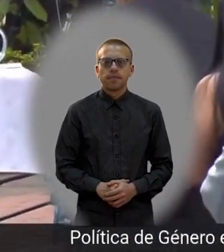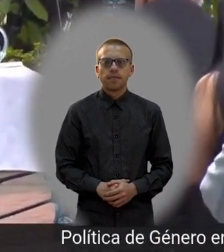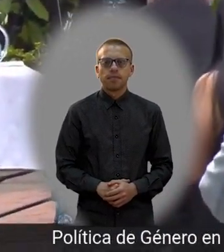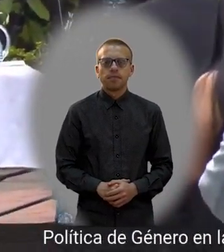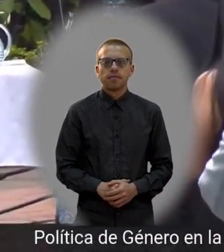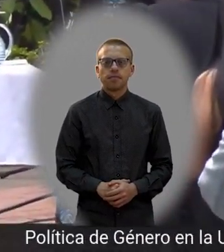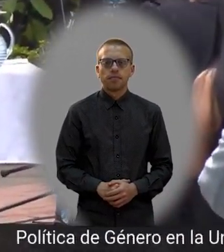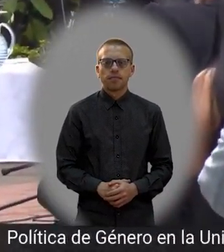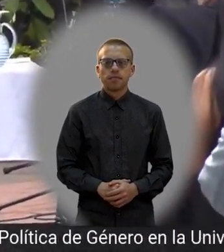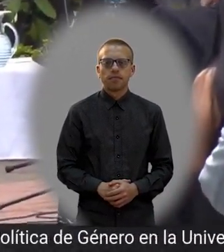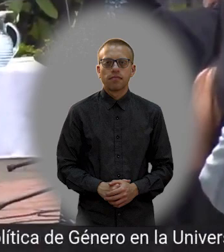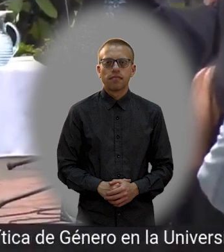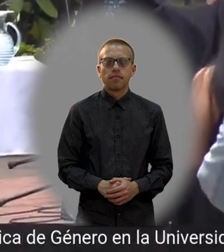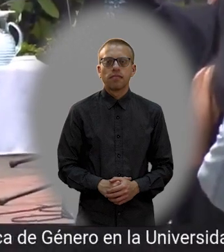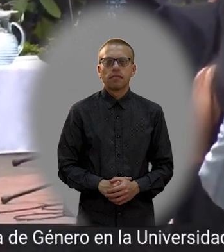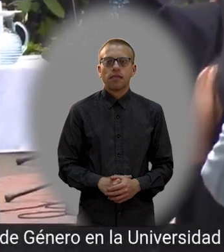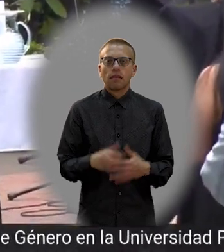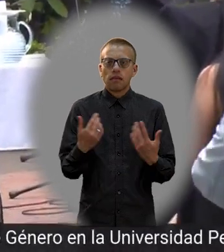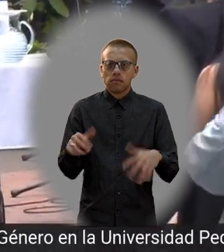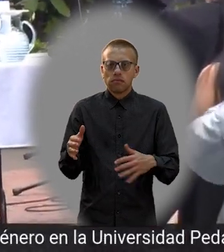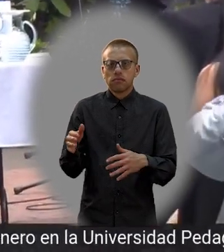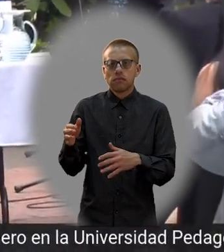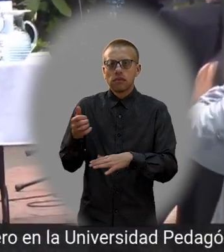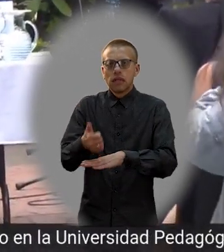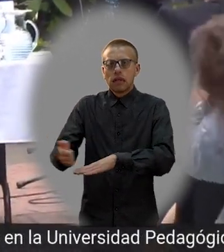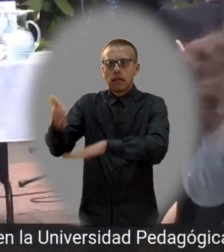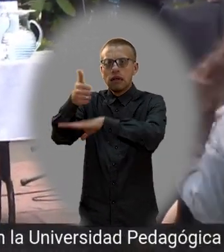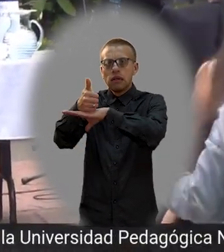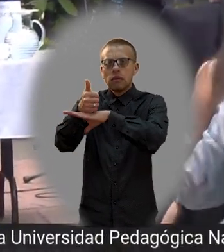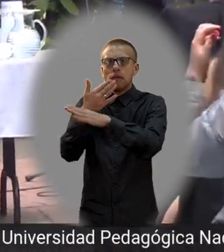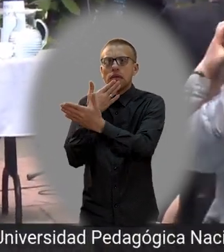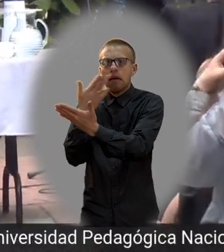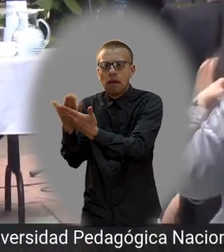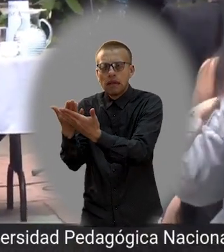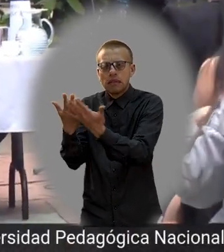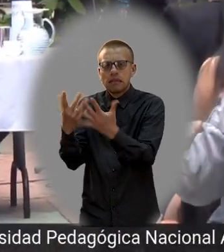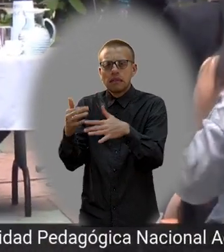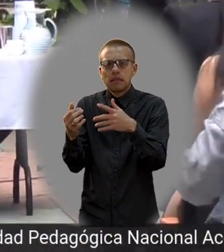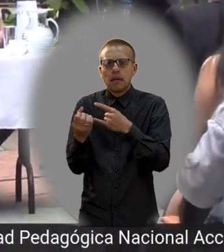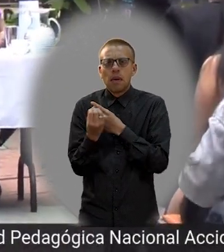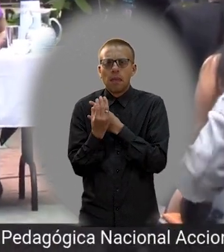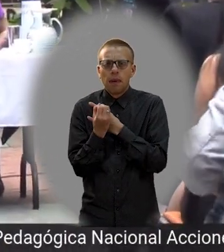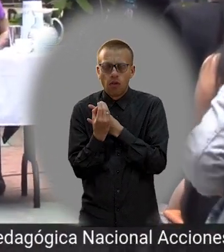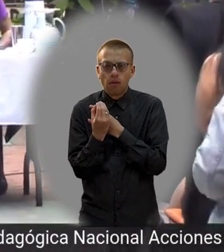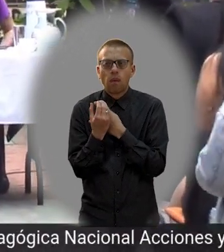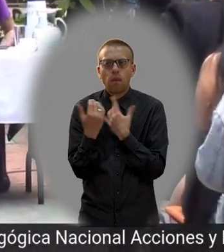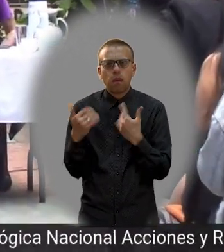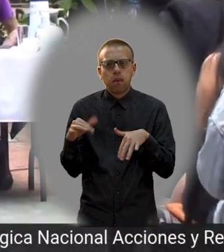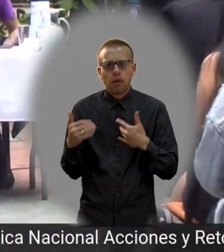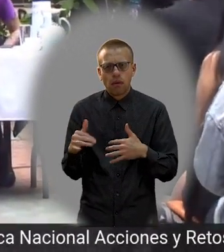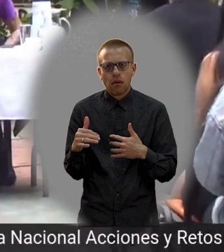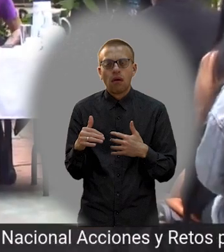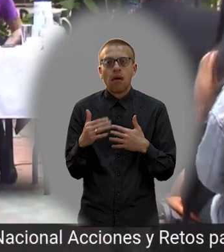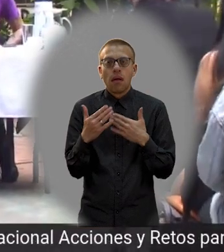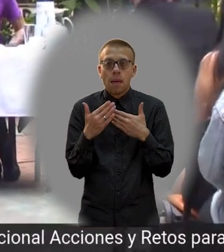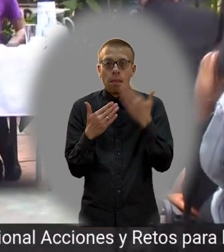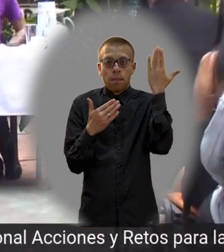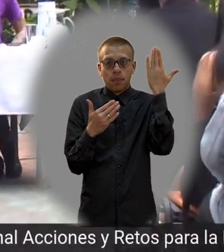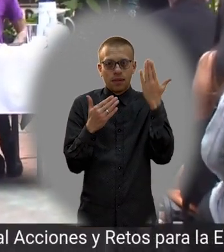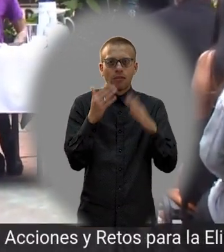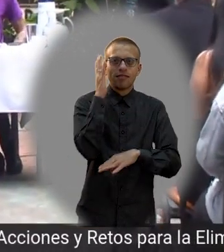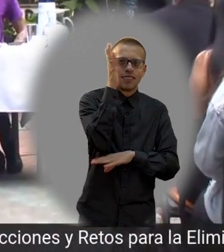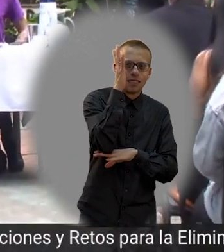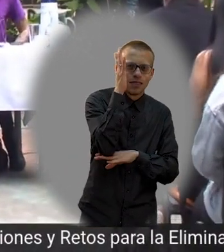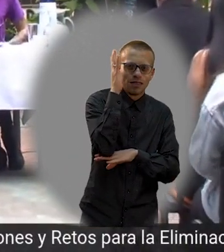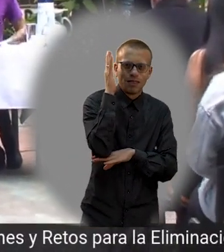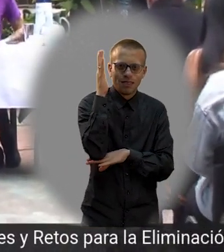Muchas gracias a las palabras del señor rector de nuestra Universidad Pedagógica Nacional y damos inicio entonces al panel que será moderado por la